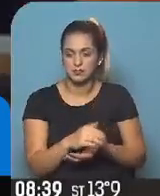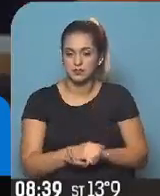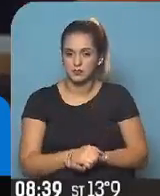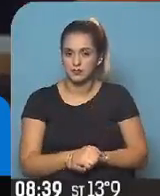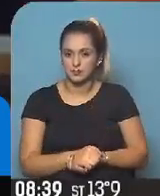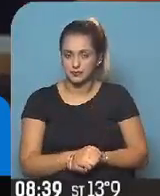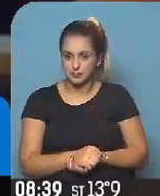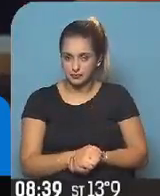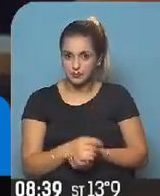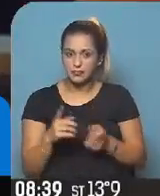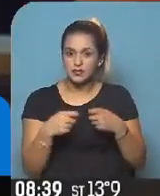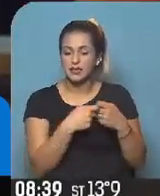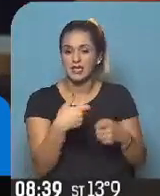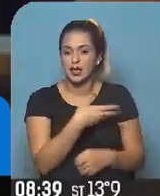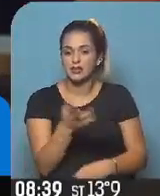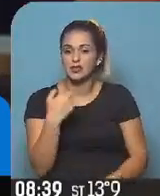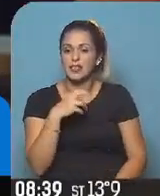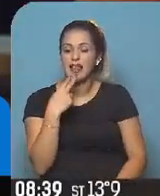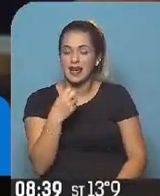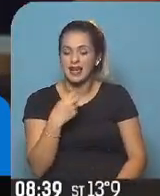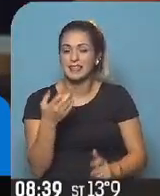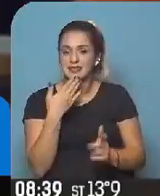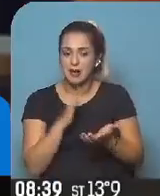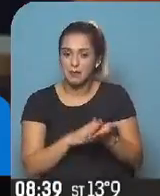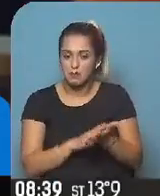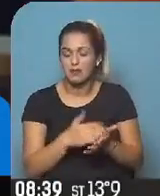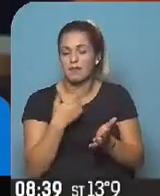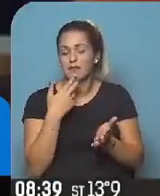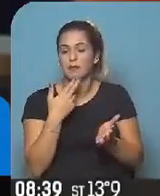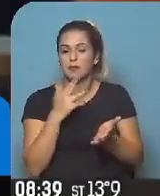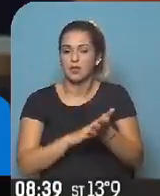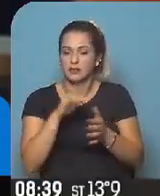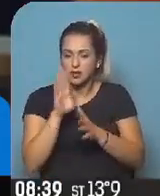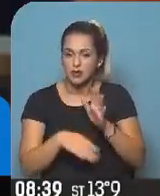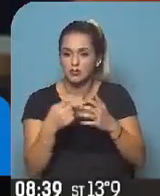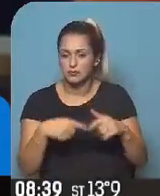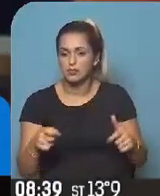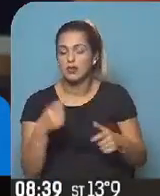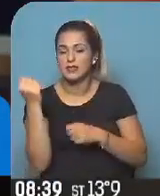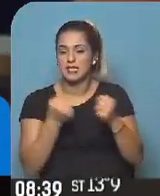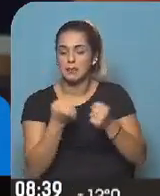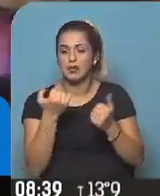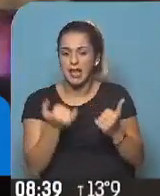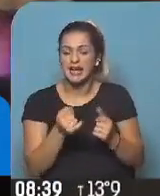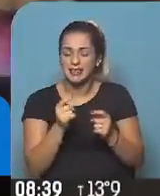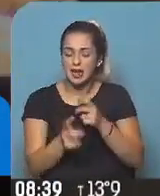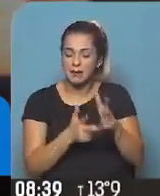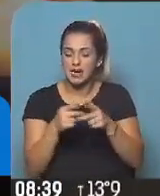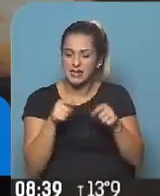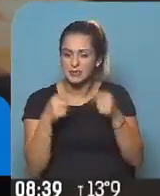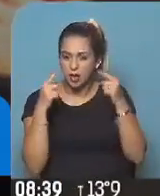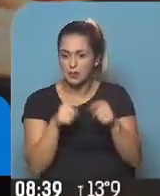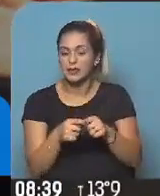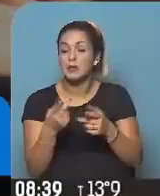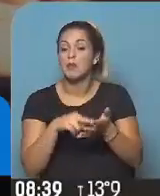las tarifas sociales eléctricas y el transporte entonces todavía hay un tono de negociación en este sentido el problema va a estar en